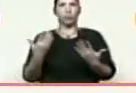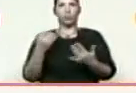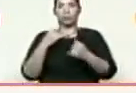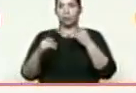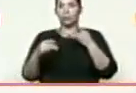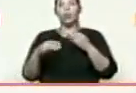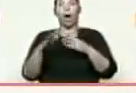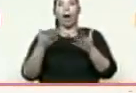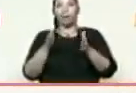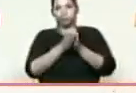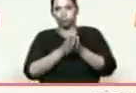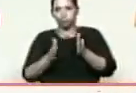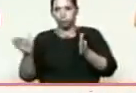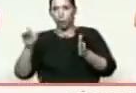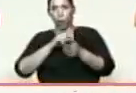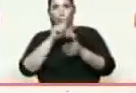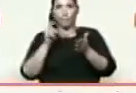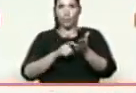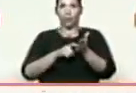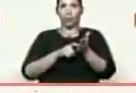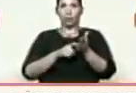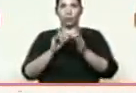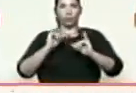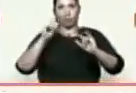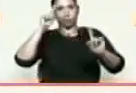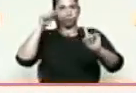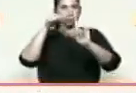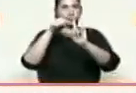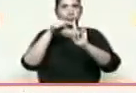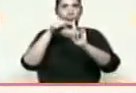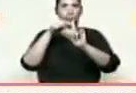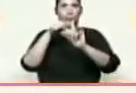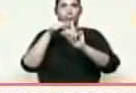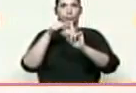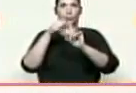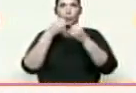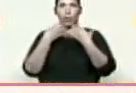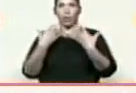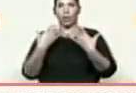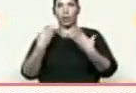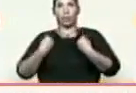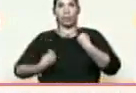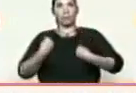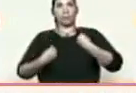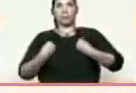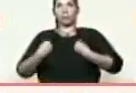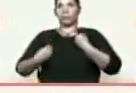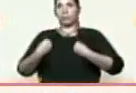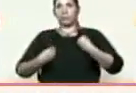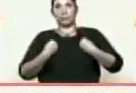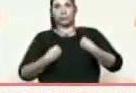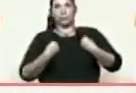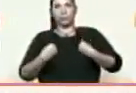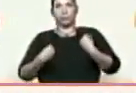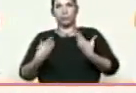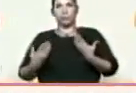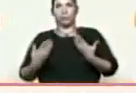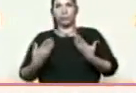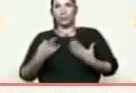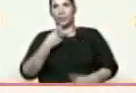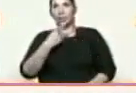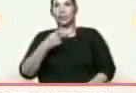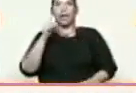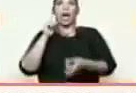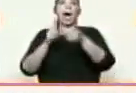misión, cuando la alcancen. Ah, bueno, para que no se desesperen, no vaya a creer que es eterna, vamos a decir al